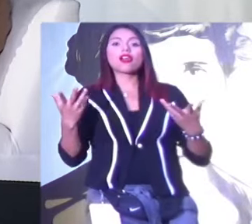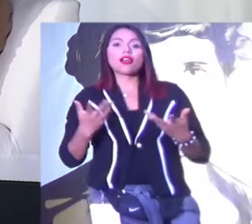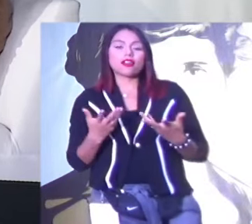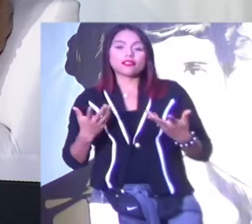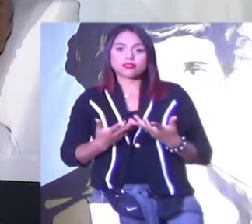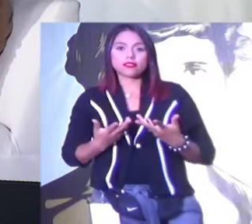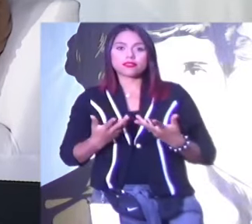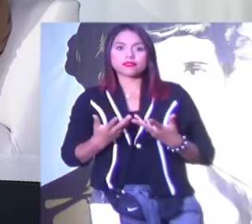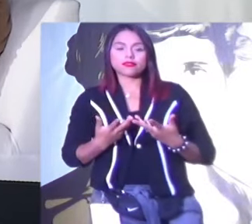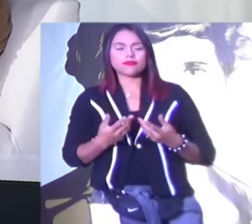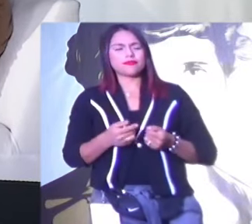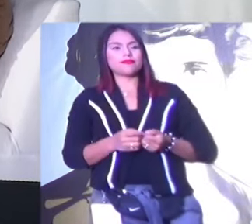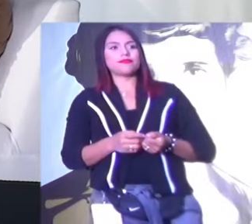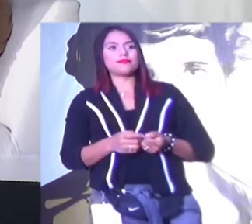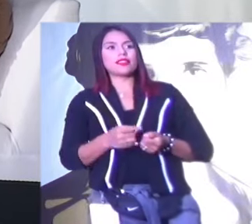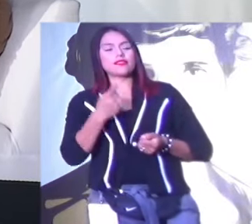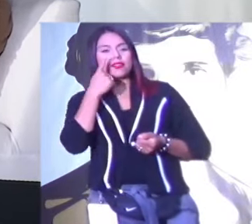que